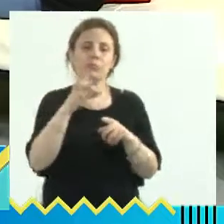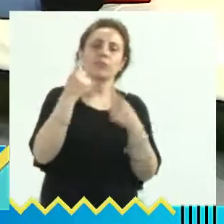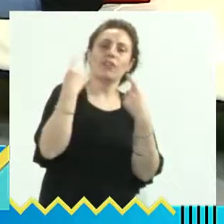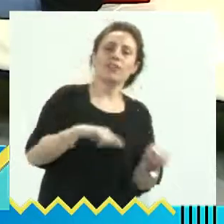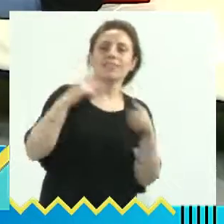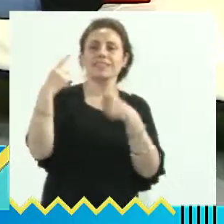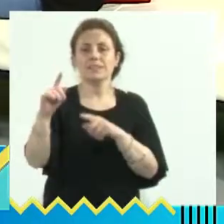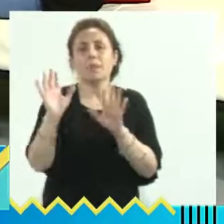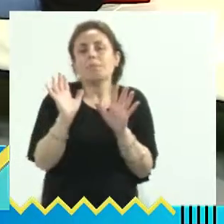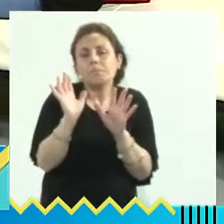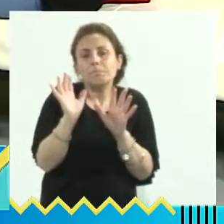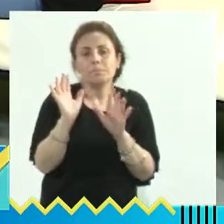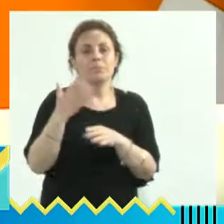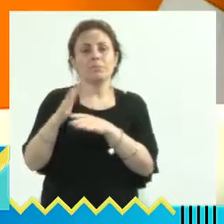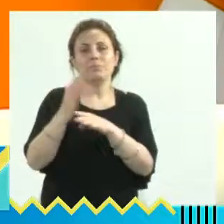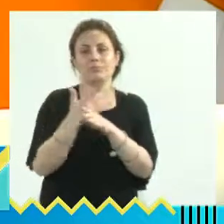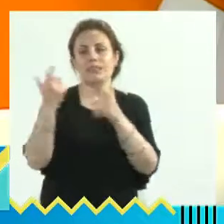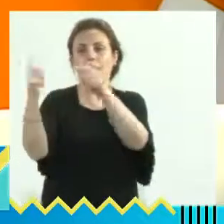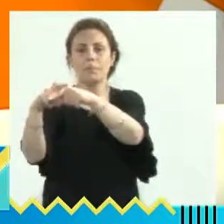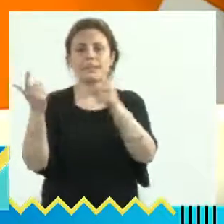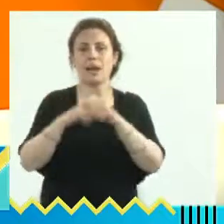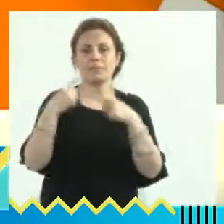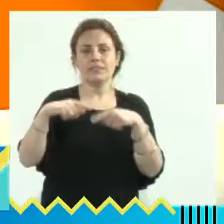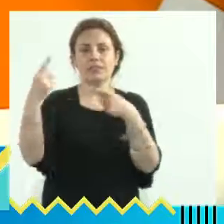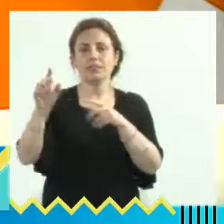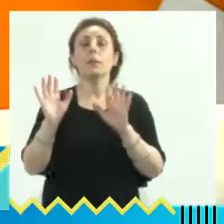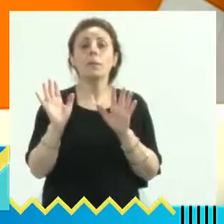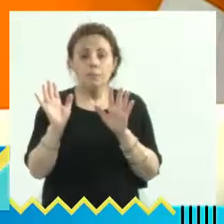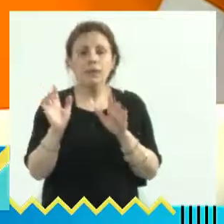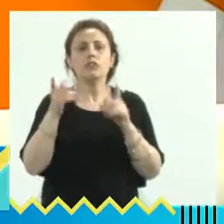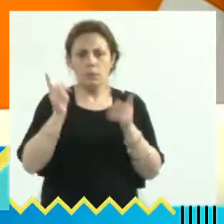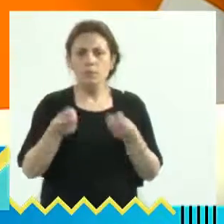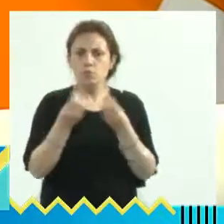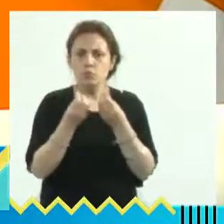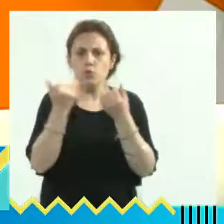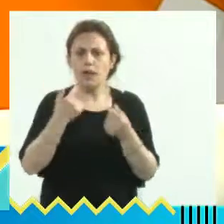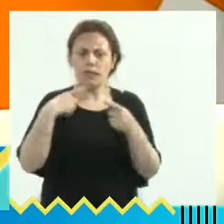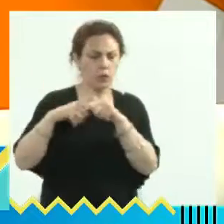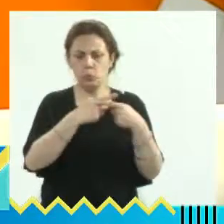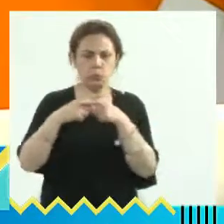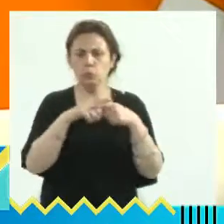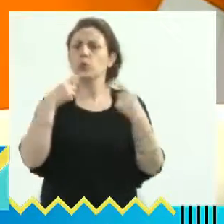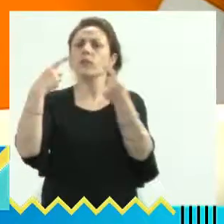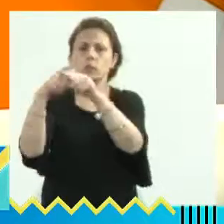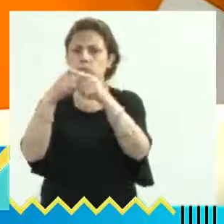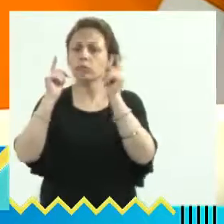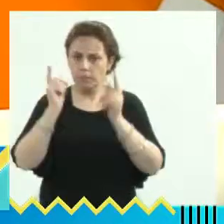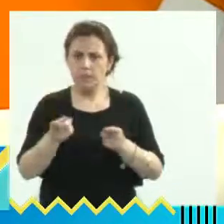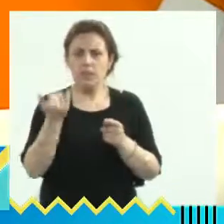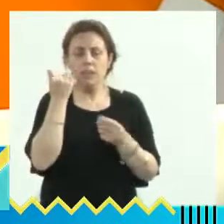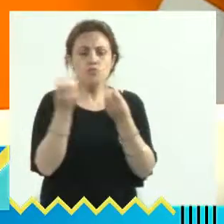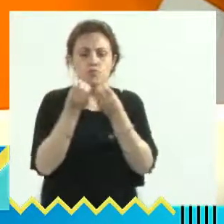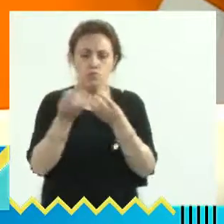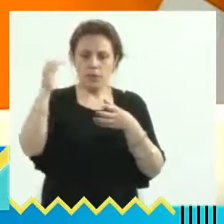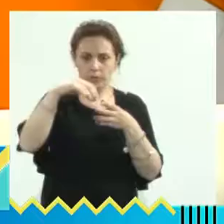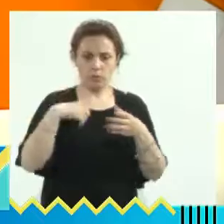más, no sé. Y la verdad es que se da mucha discusión y se instalan hacia adentro del bloque muchos